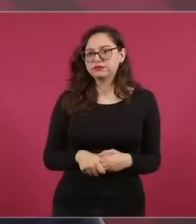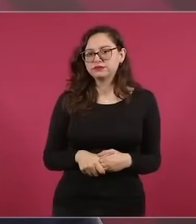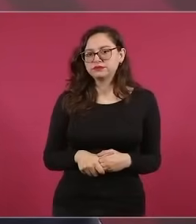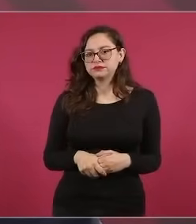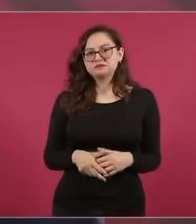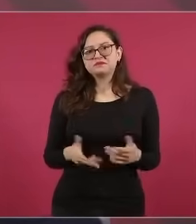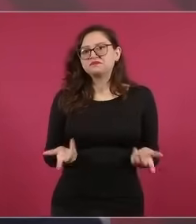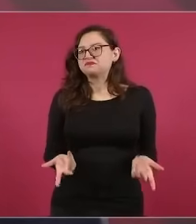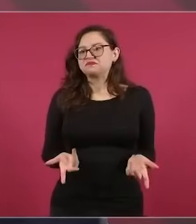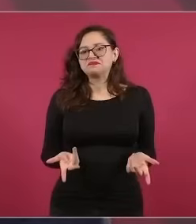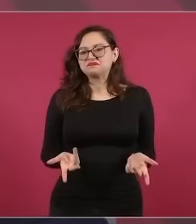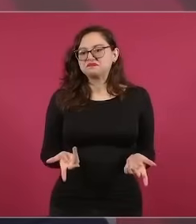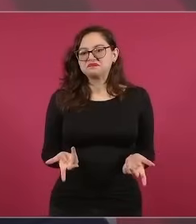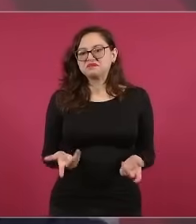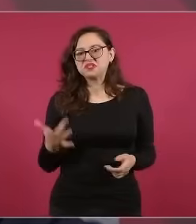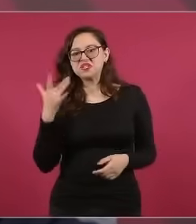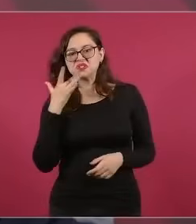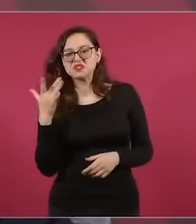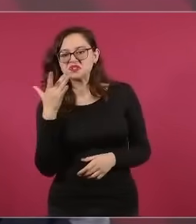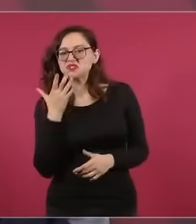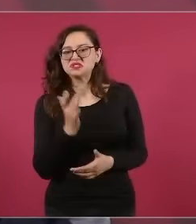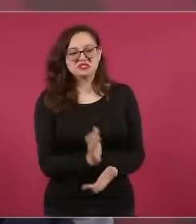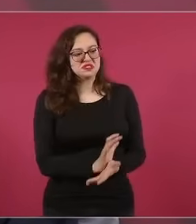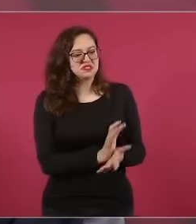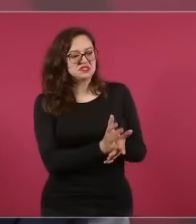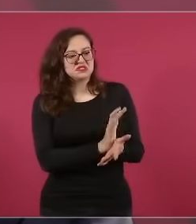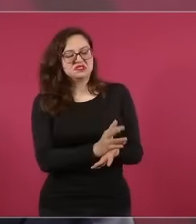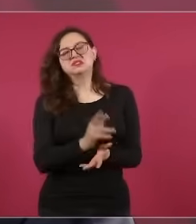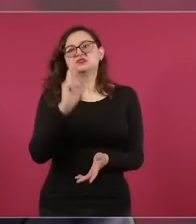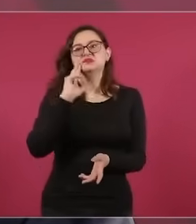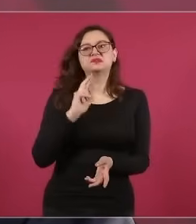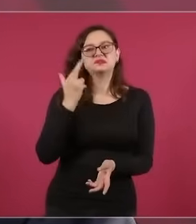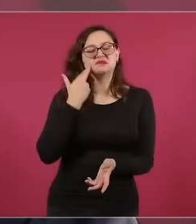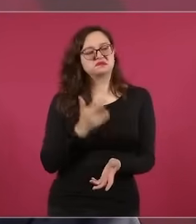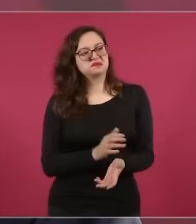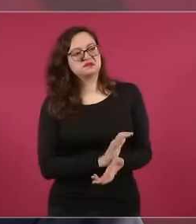¿Por qué el clasismo? ¿Por qué el racismo?